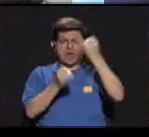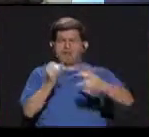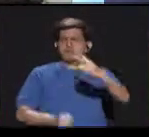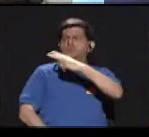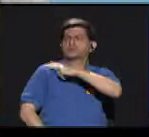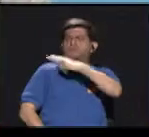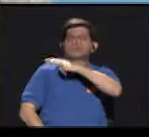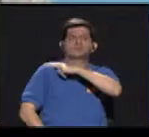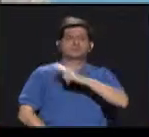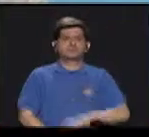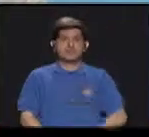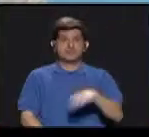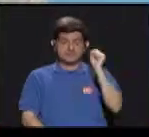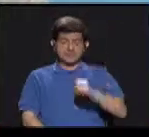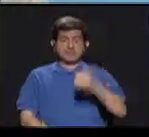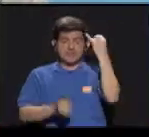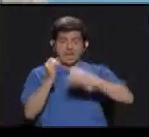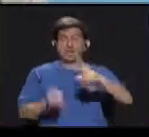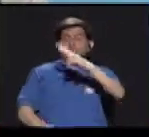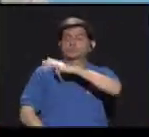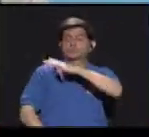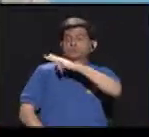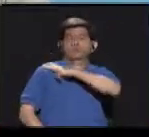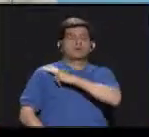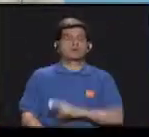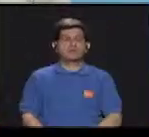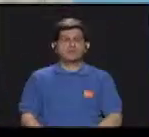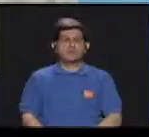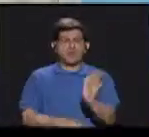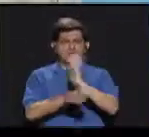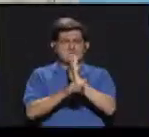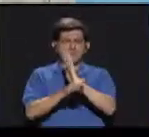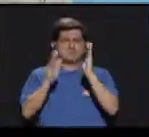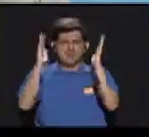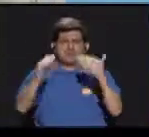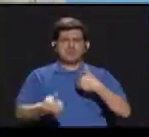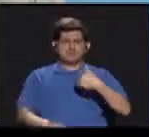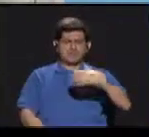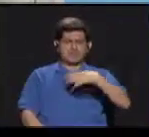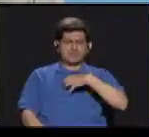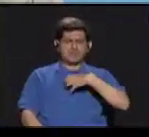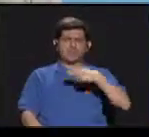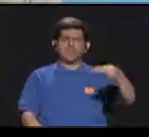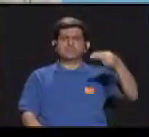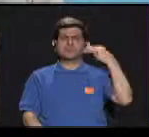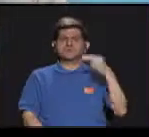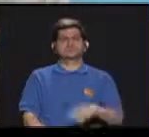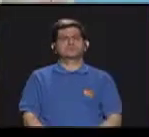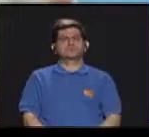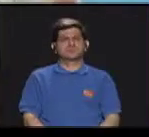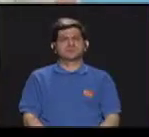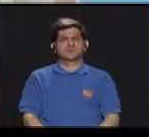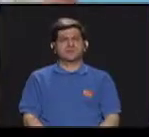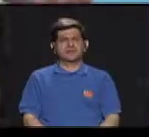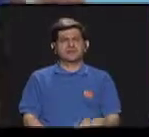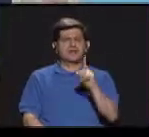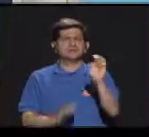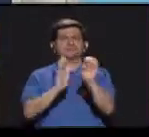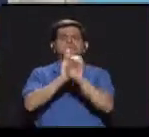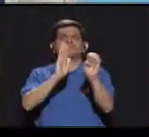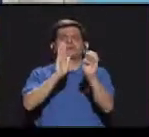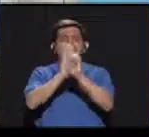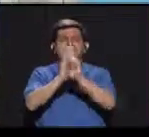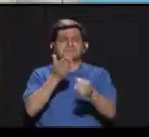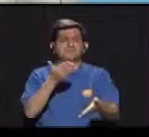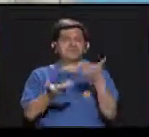Comandante. Ciertamente, El Último Comandante, un largometraje que tiene además su propia historia, porque es como un